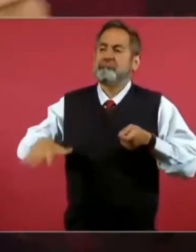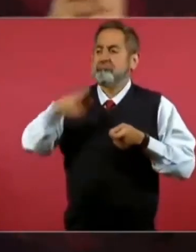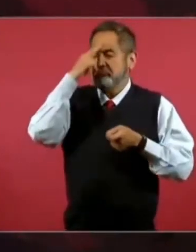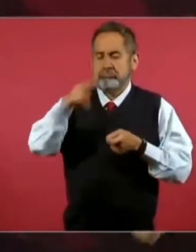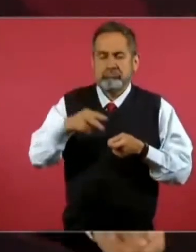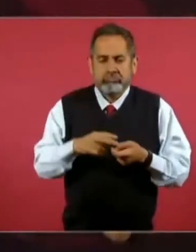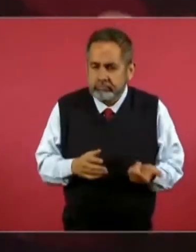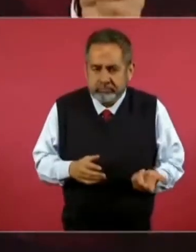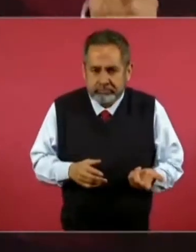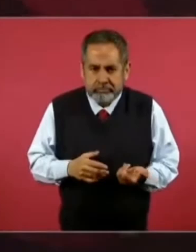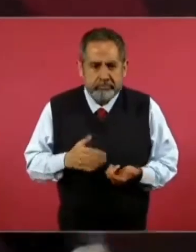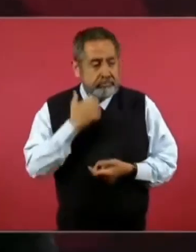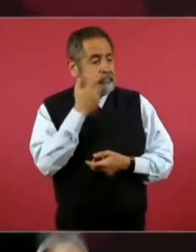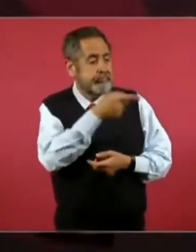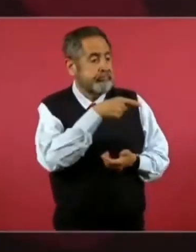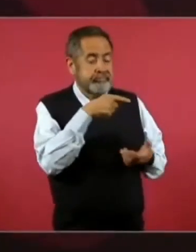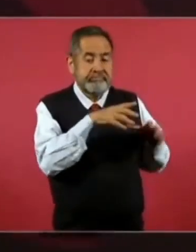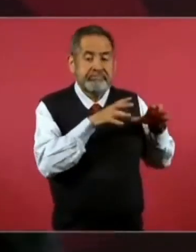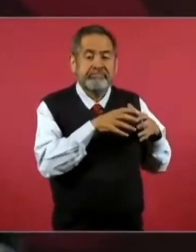quieran tener